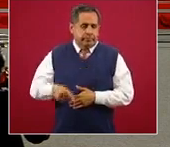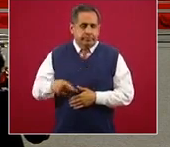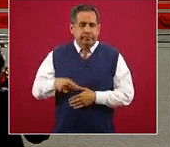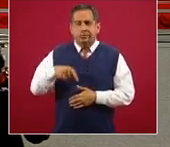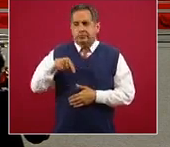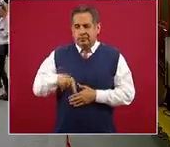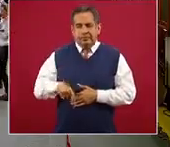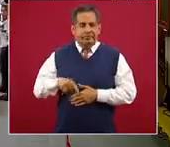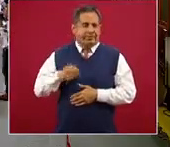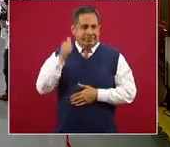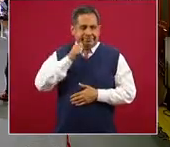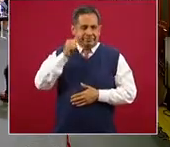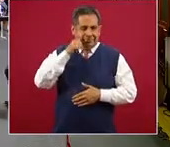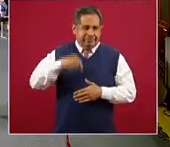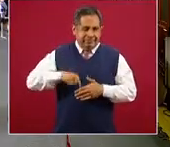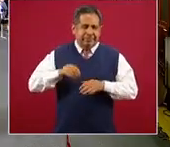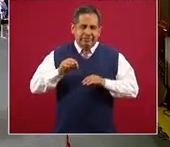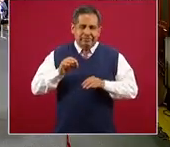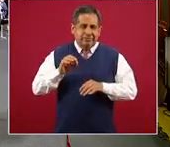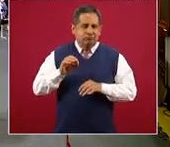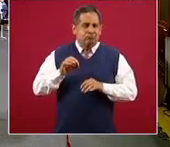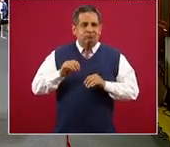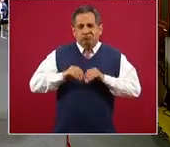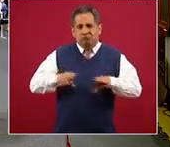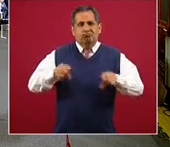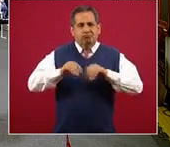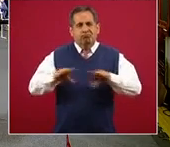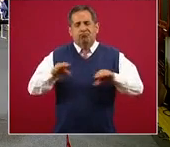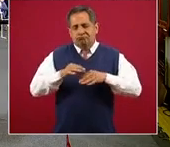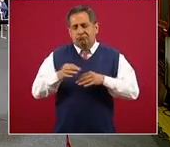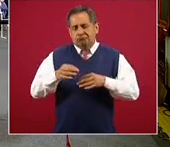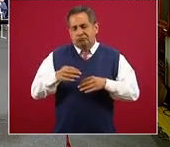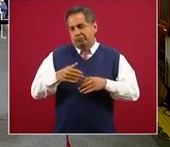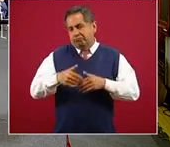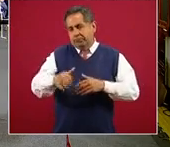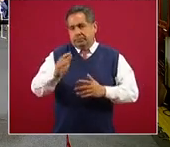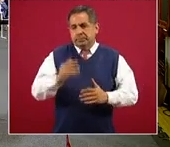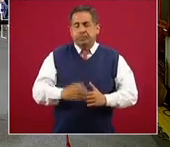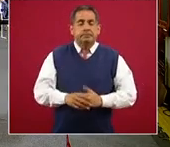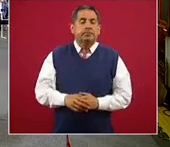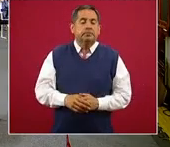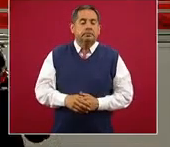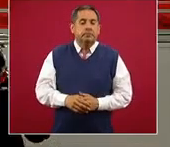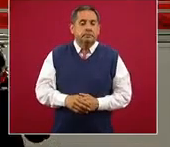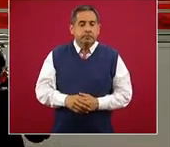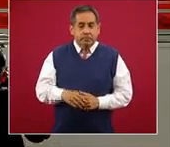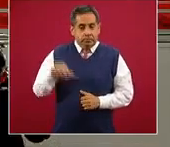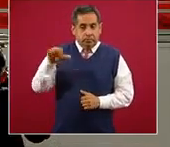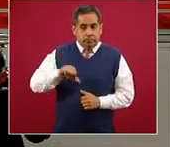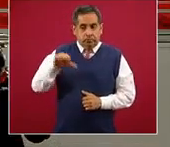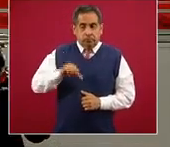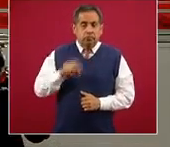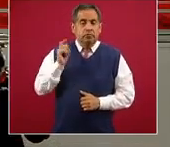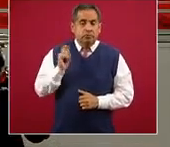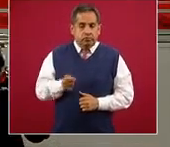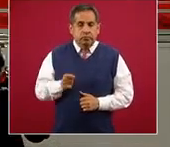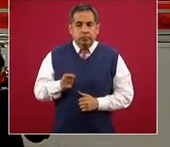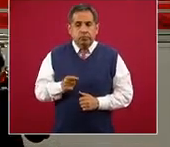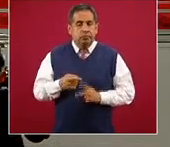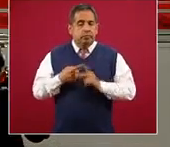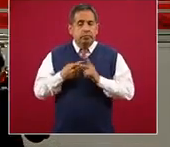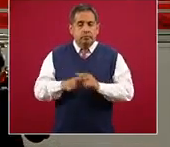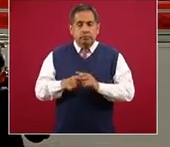lugar de donde regularmente transmitimos estas conferencias. El día de hoy vamos a tener de inicio